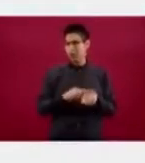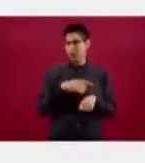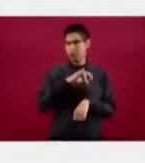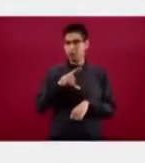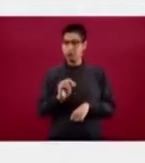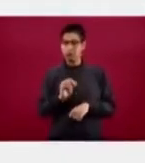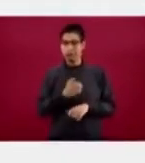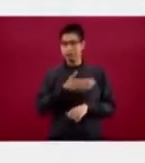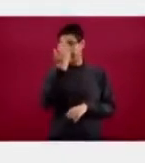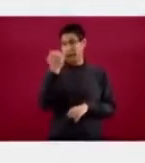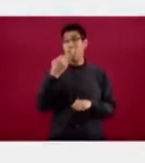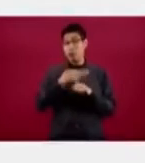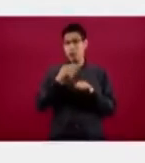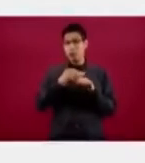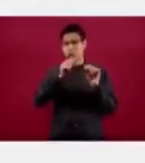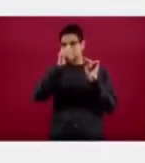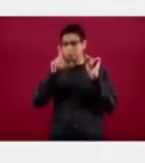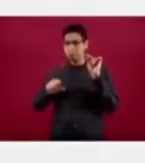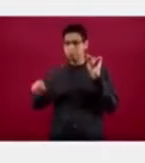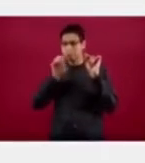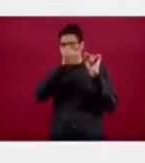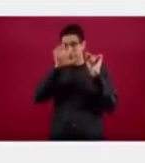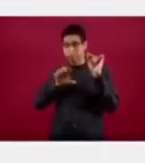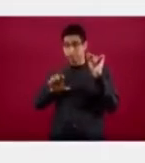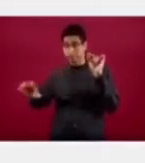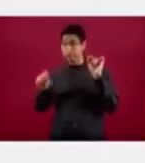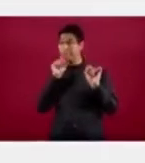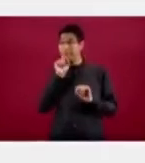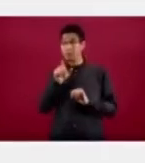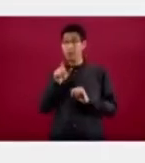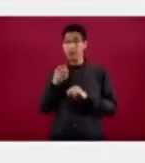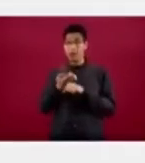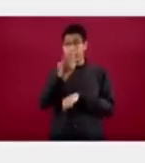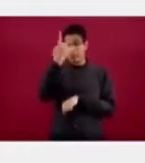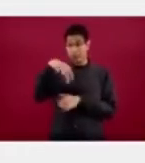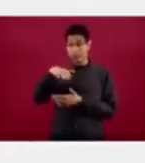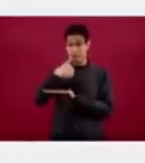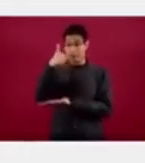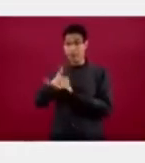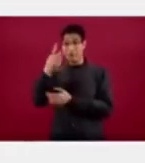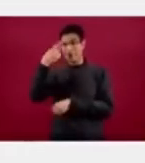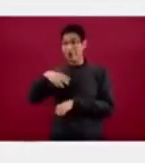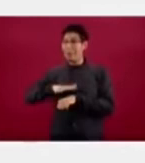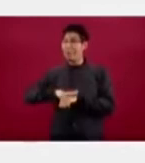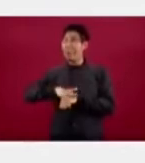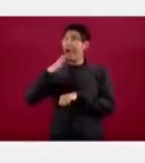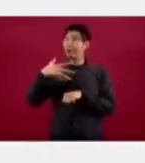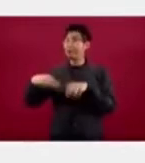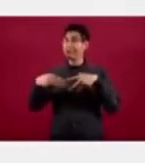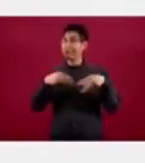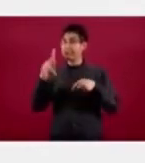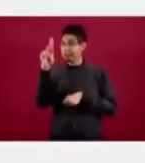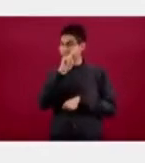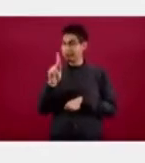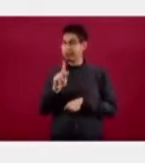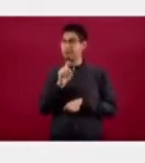excepcional. Hay una comunicación constante, todos los días se da información, se aclaran dudas, se ven las